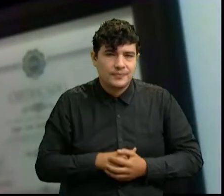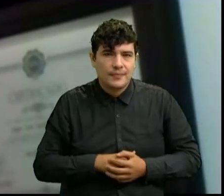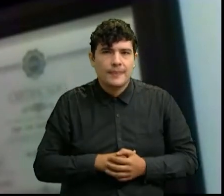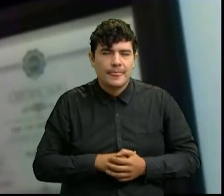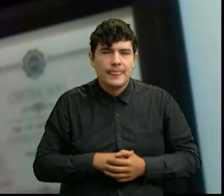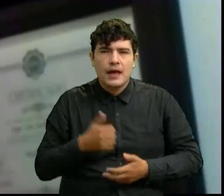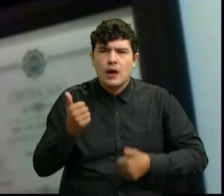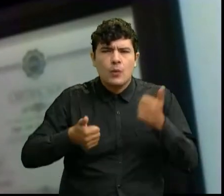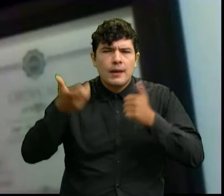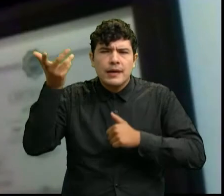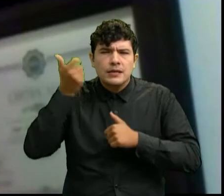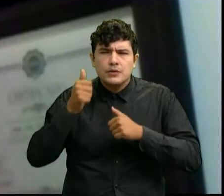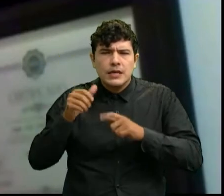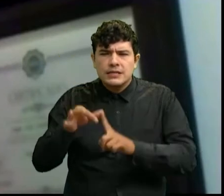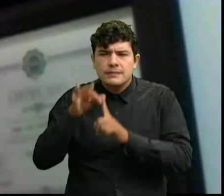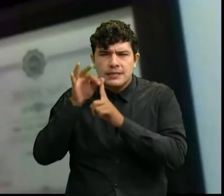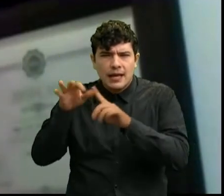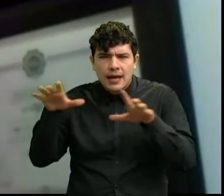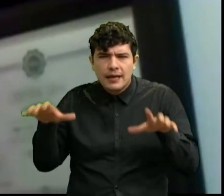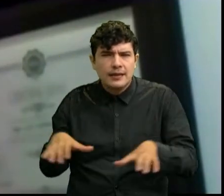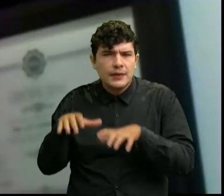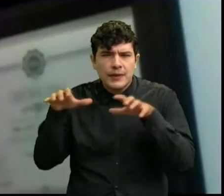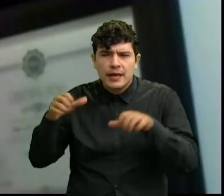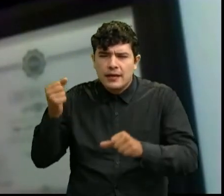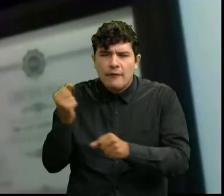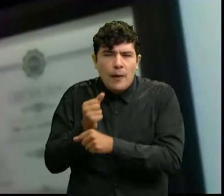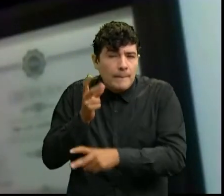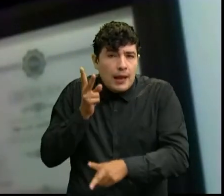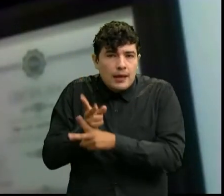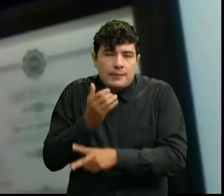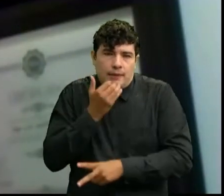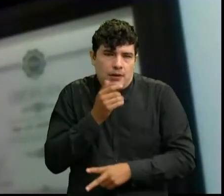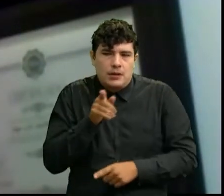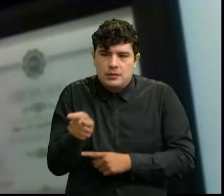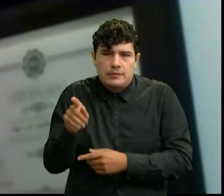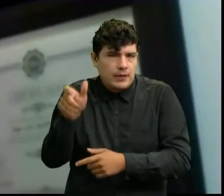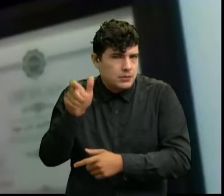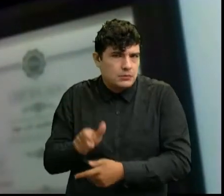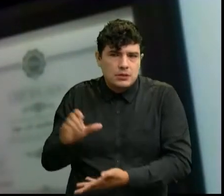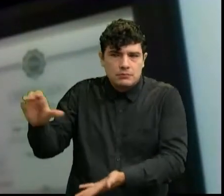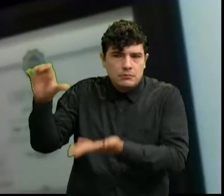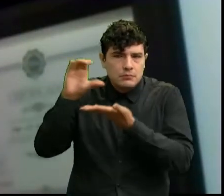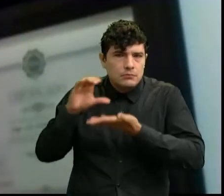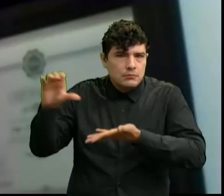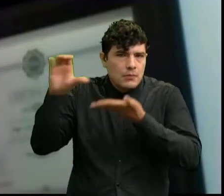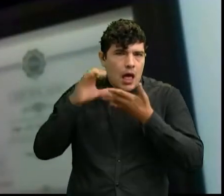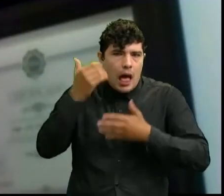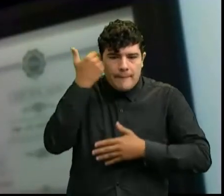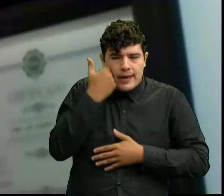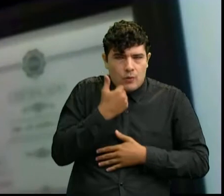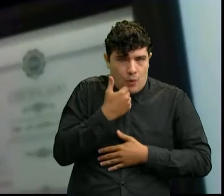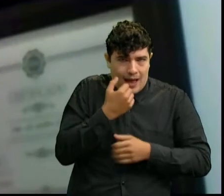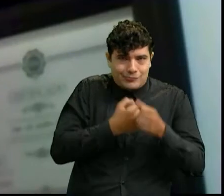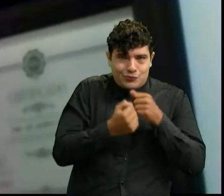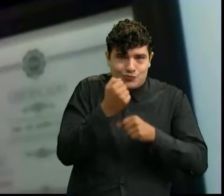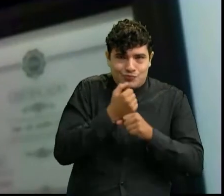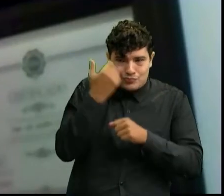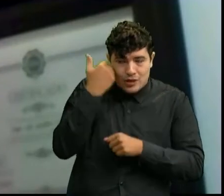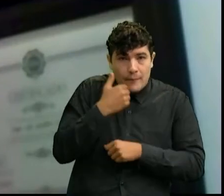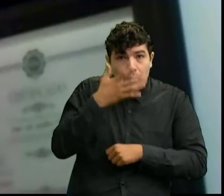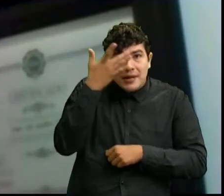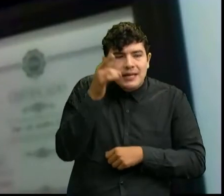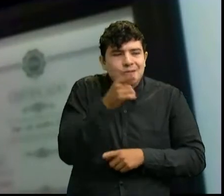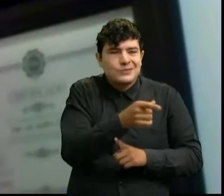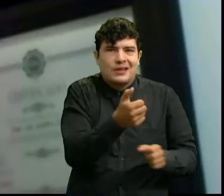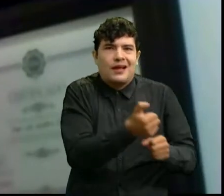de alto riesgo? Que la persona pueda recibir una mesada a una menor edad, teniendo en cuenta que su